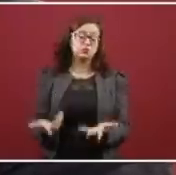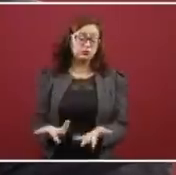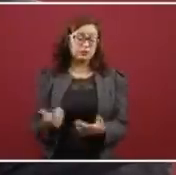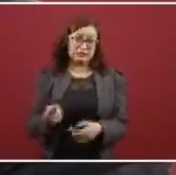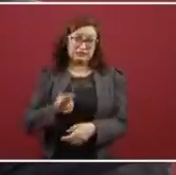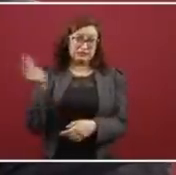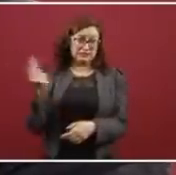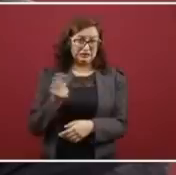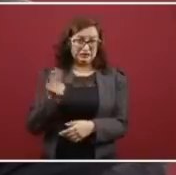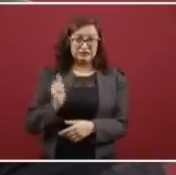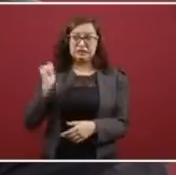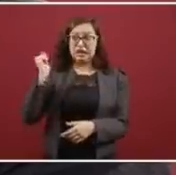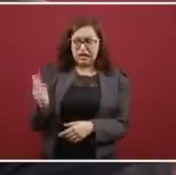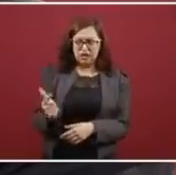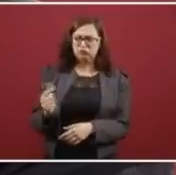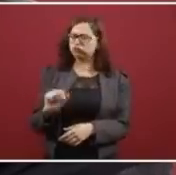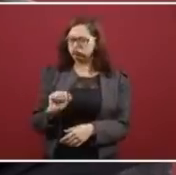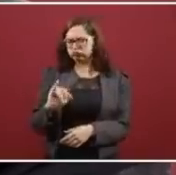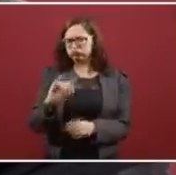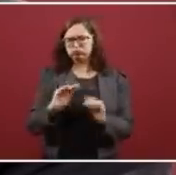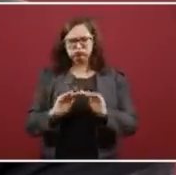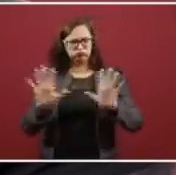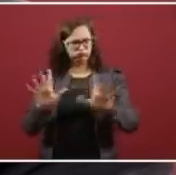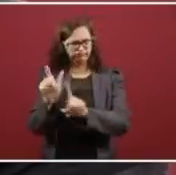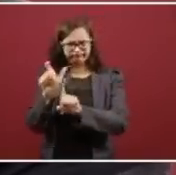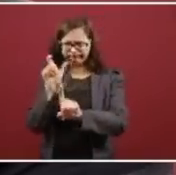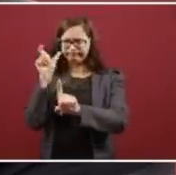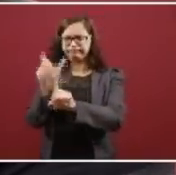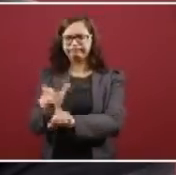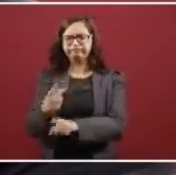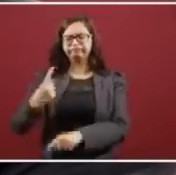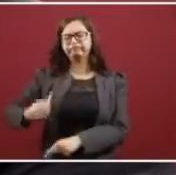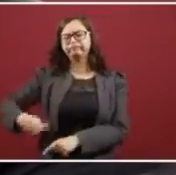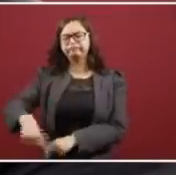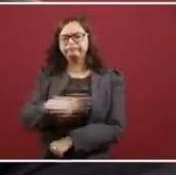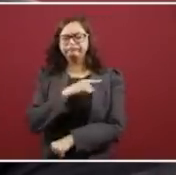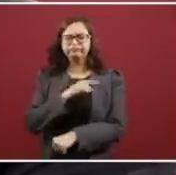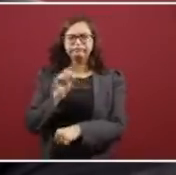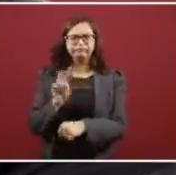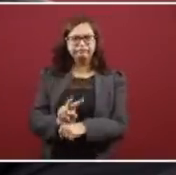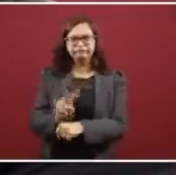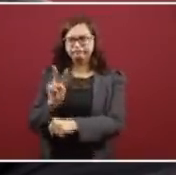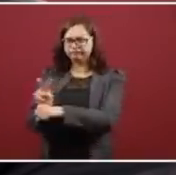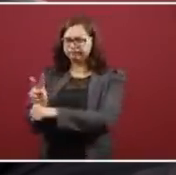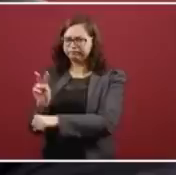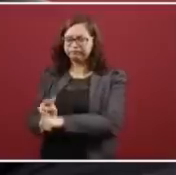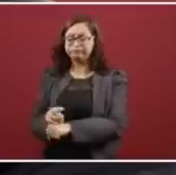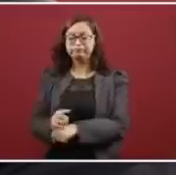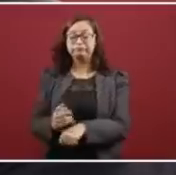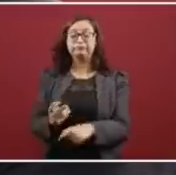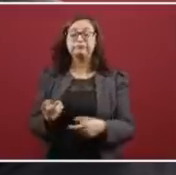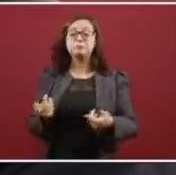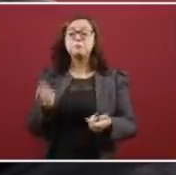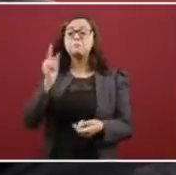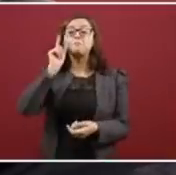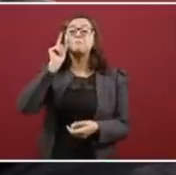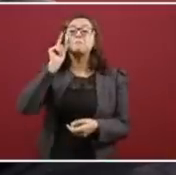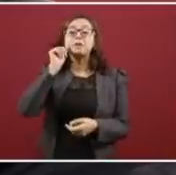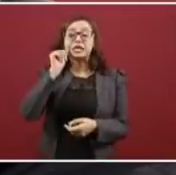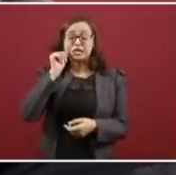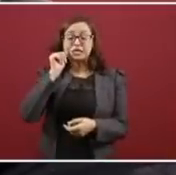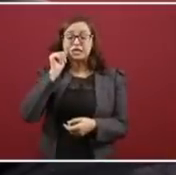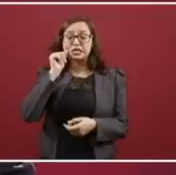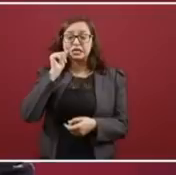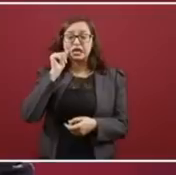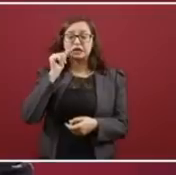requiere se proporciona estamos pendientes de eso mañana vamos a tener